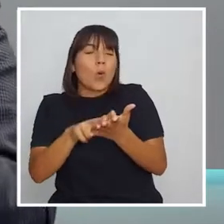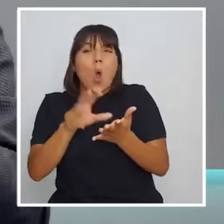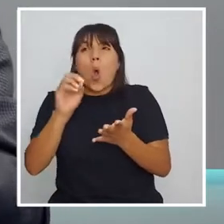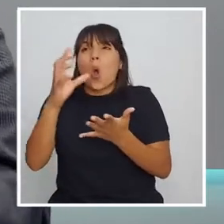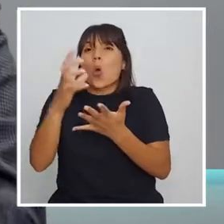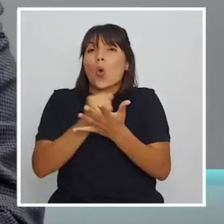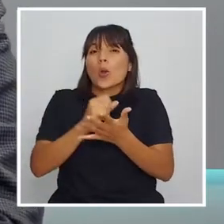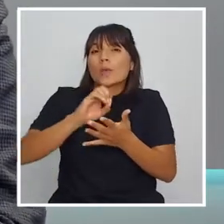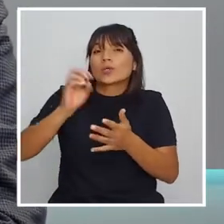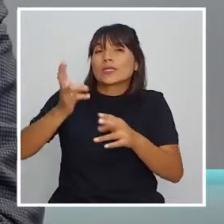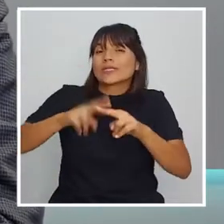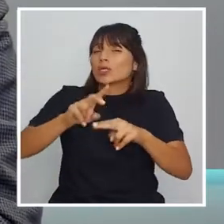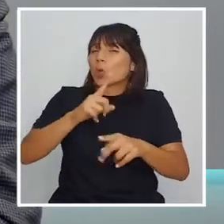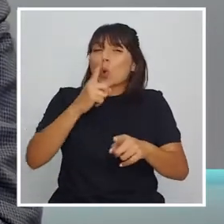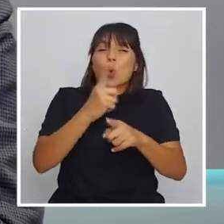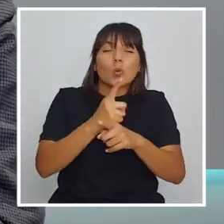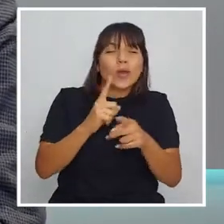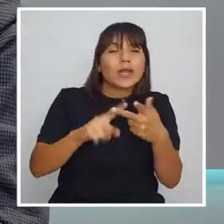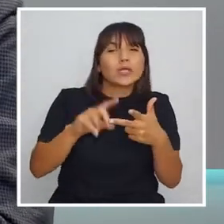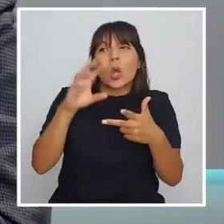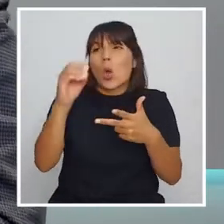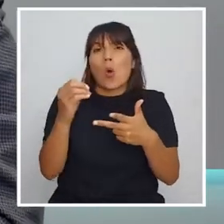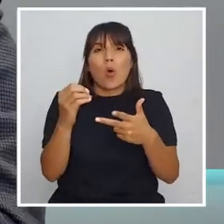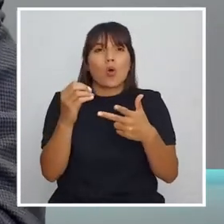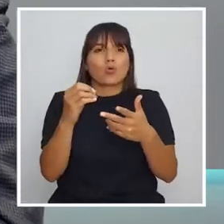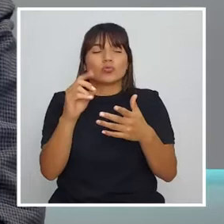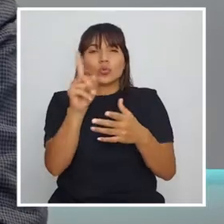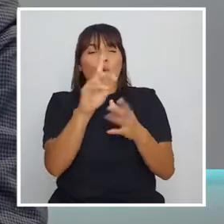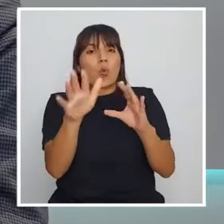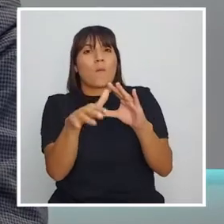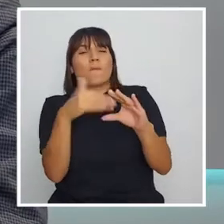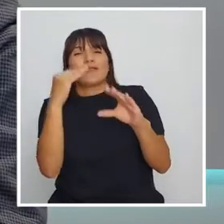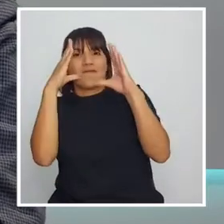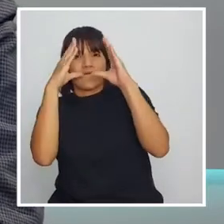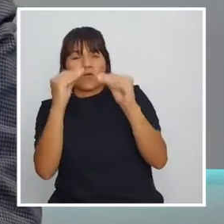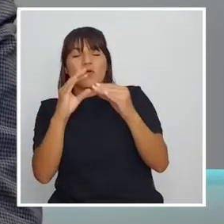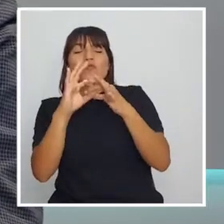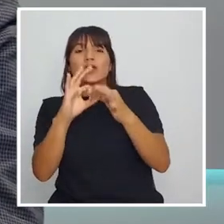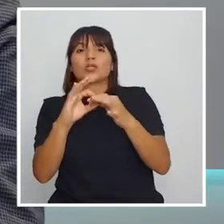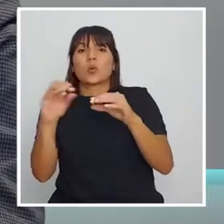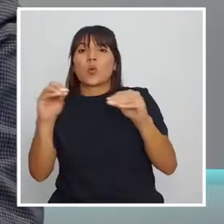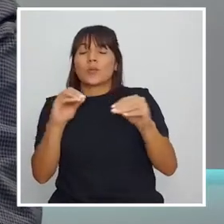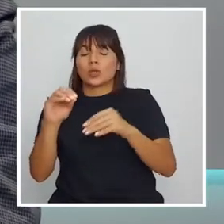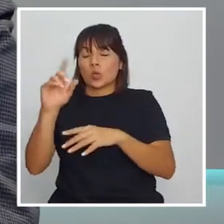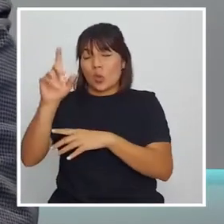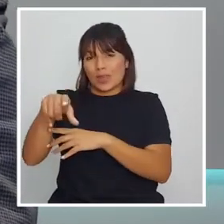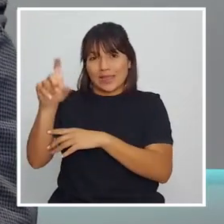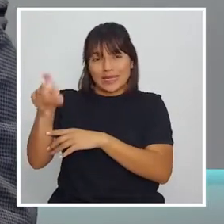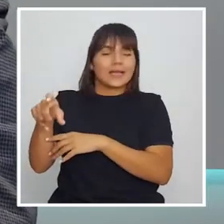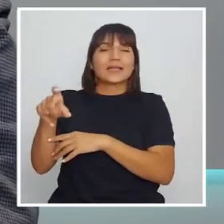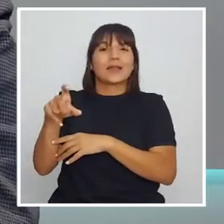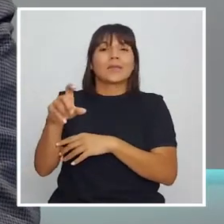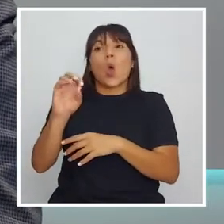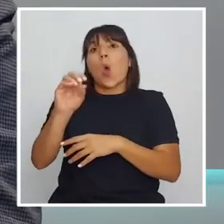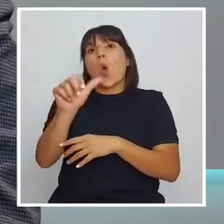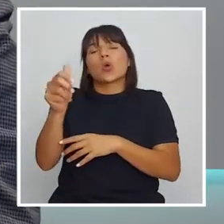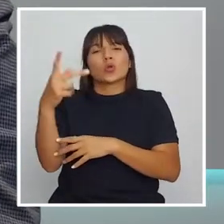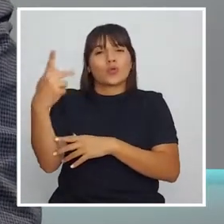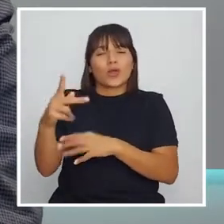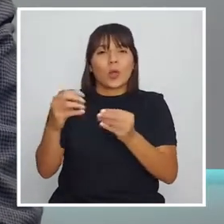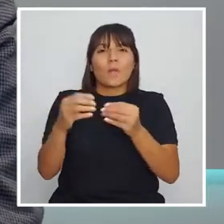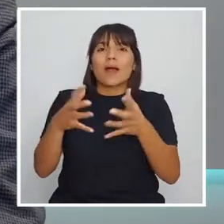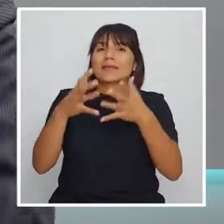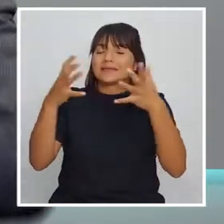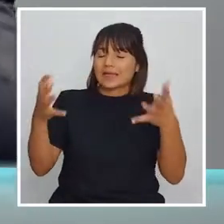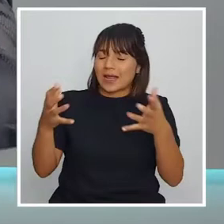cuenta que no me llega, lo que sea. Y hay pleitos desde luego un poco más grandes, que uno tendría que ir a los tribunales, esperarse 5 o